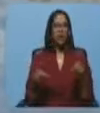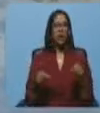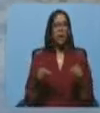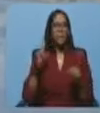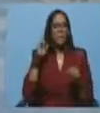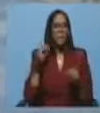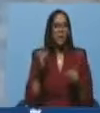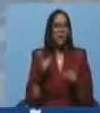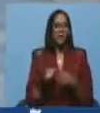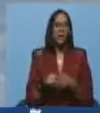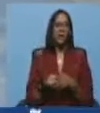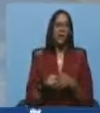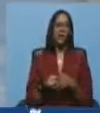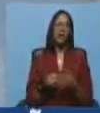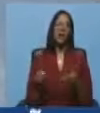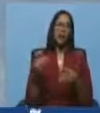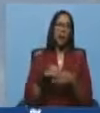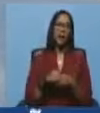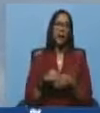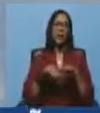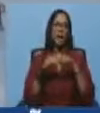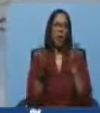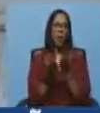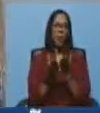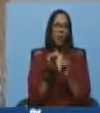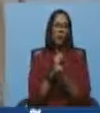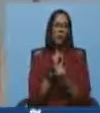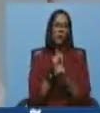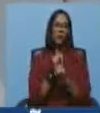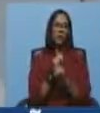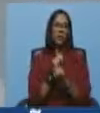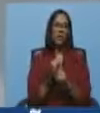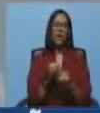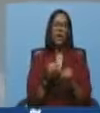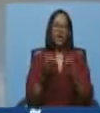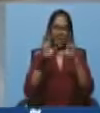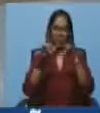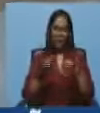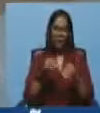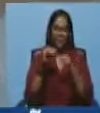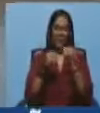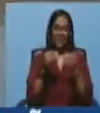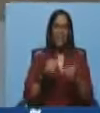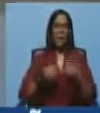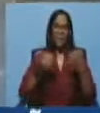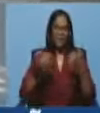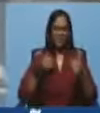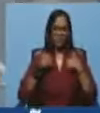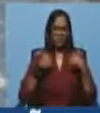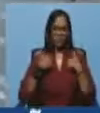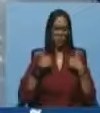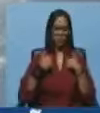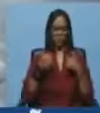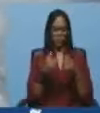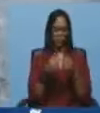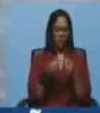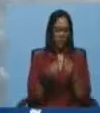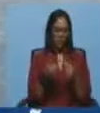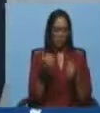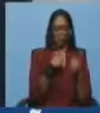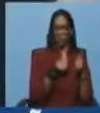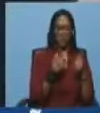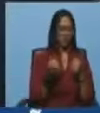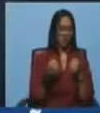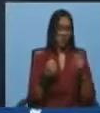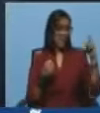que... Porque además, en el mundo digital, el algoritmo está diseñado para que seas cada vez más individualista. El tema del